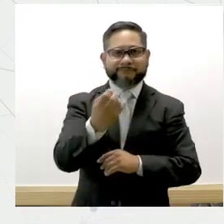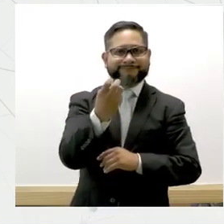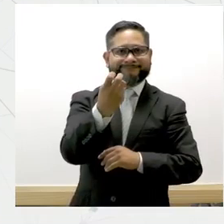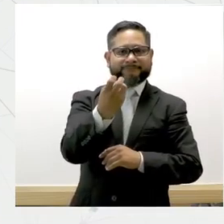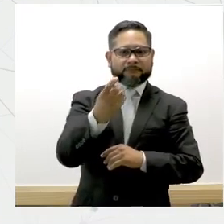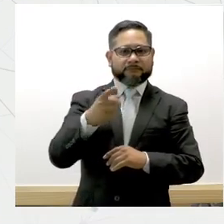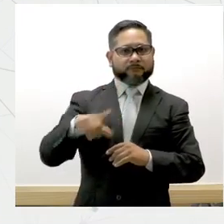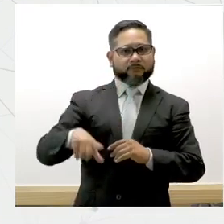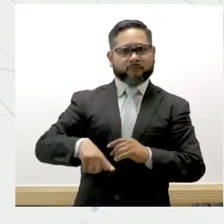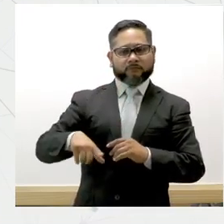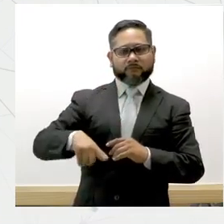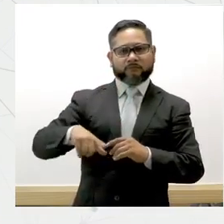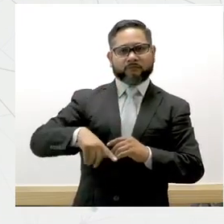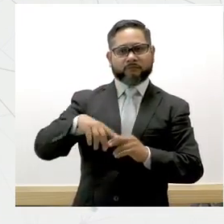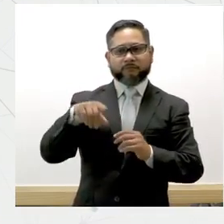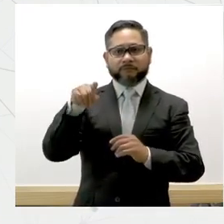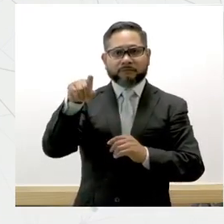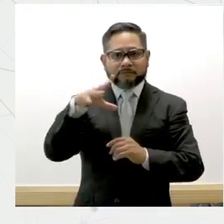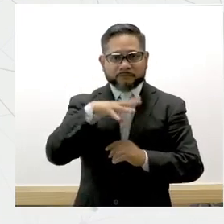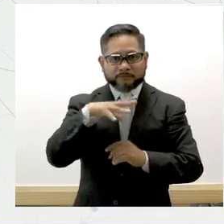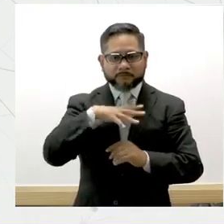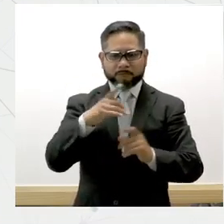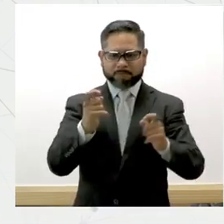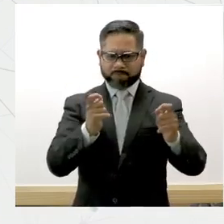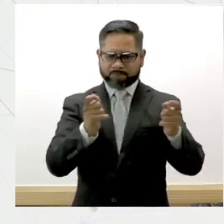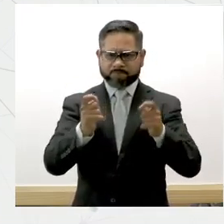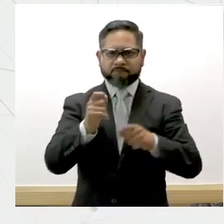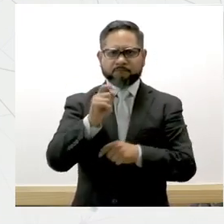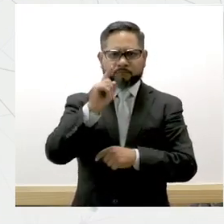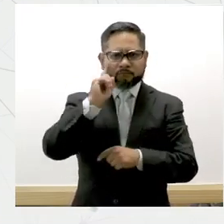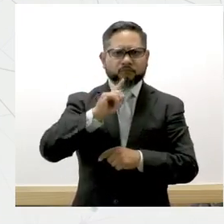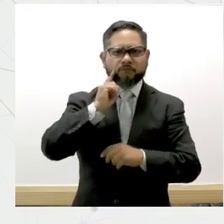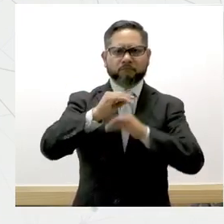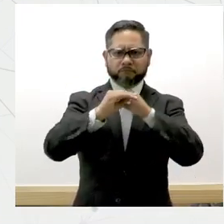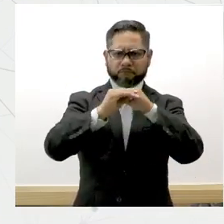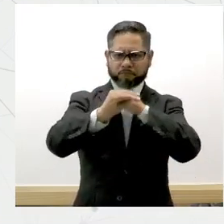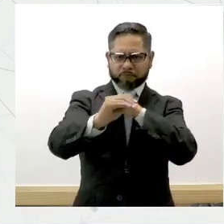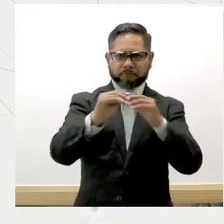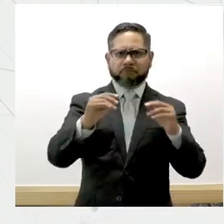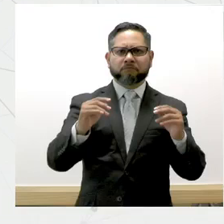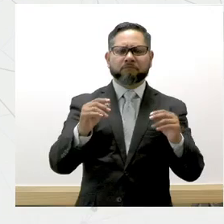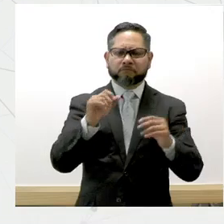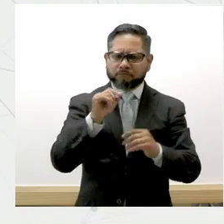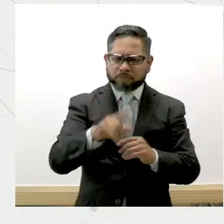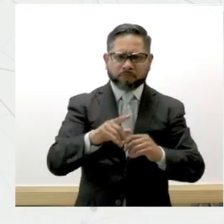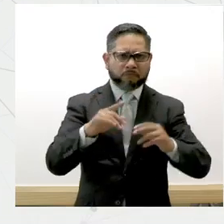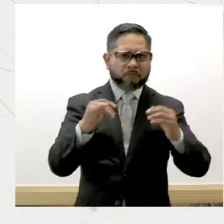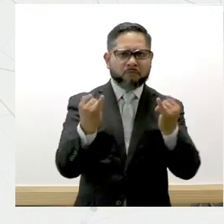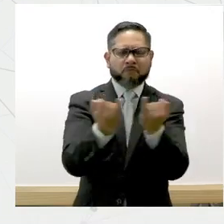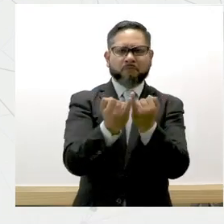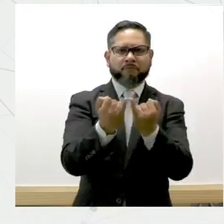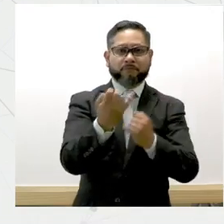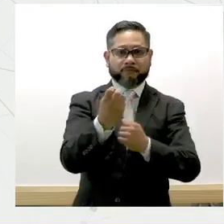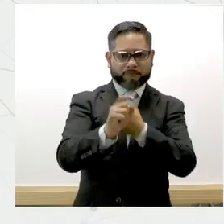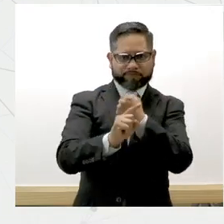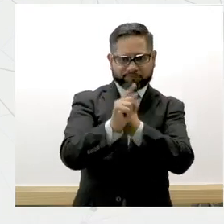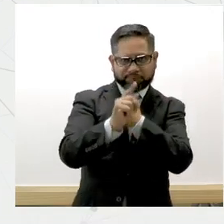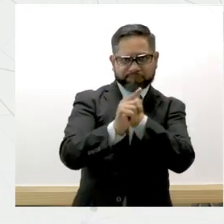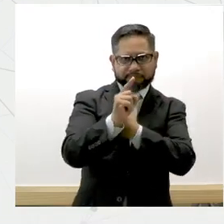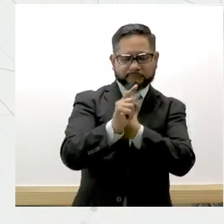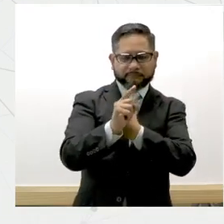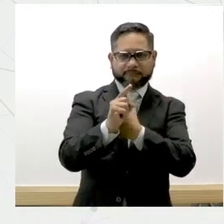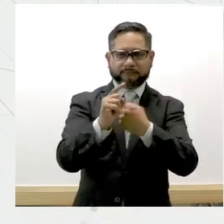la presencia de mujeres o de la visión transversal de la igualdad de género puede representar un problema. La igualdad de género, la